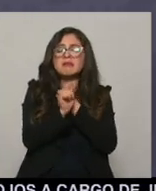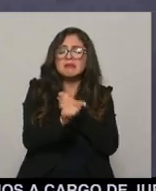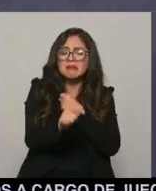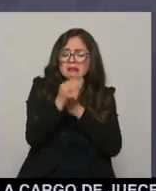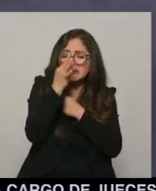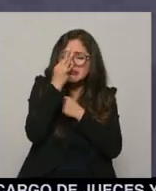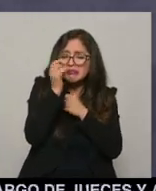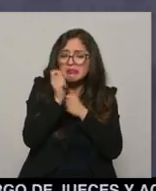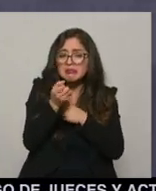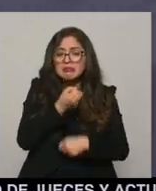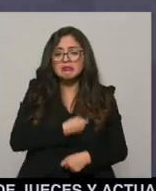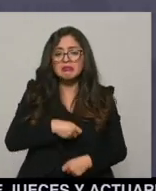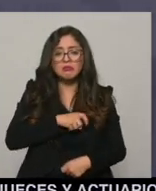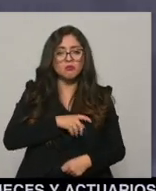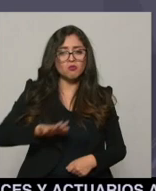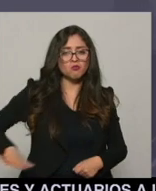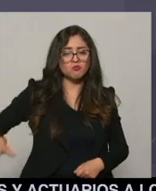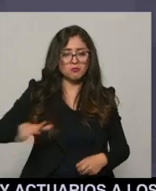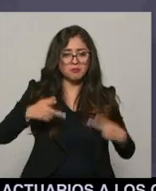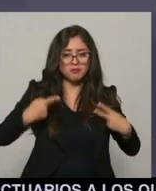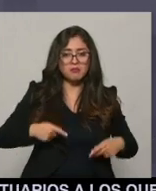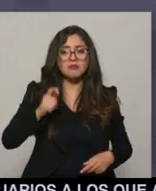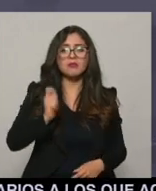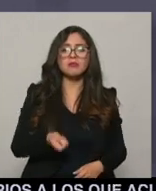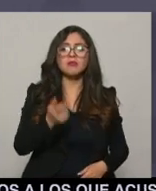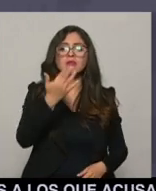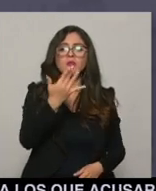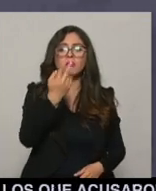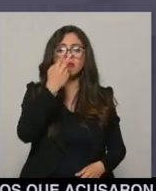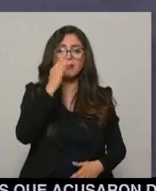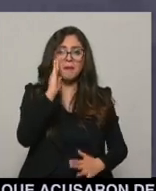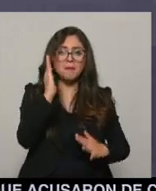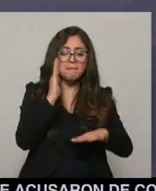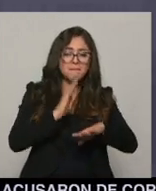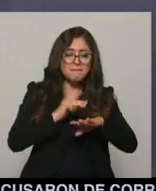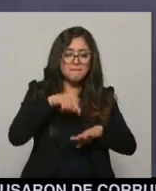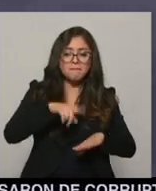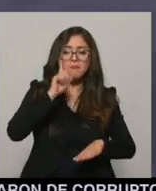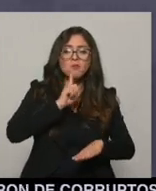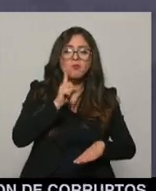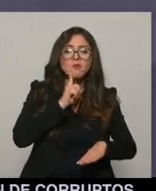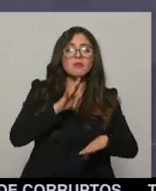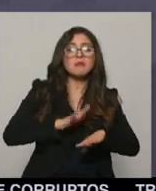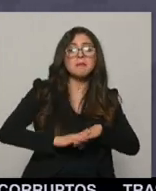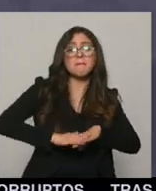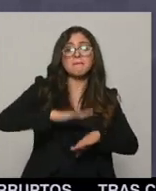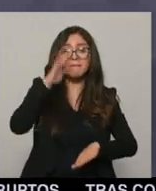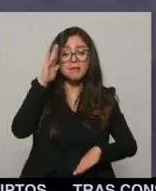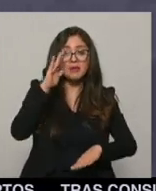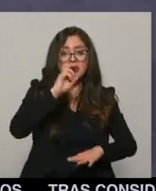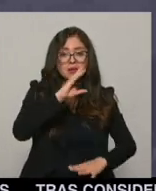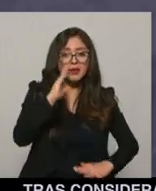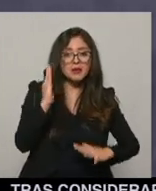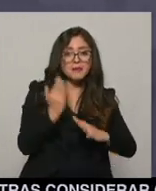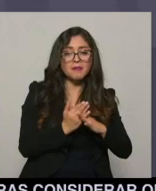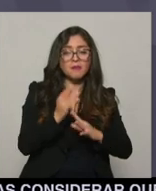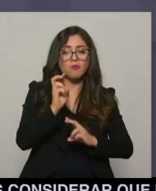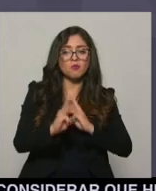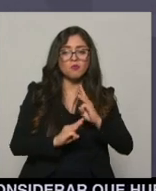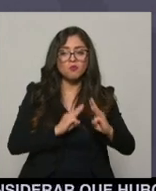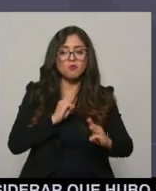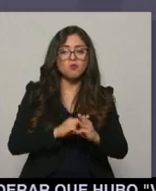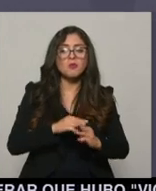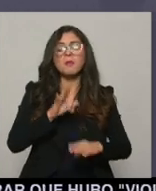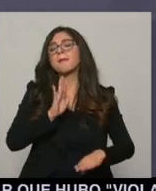Entonces, y que las mujeres somos el 52% o algo así de la población. Más de la mitad de la población, somos más de la mitad del mundo y somos más de